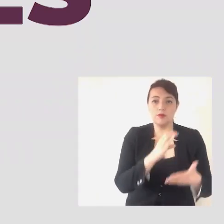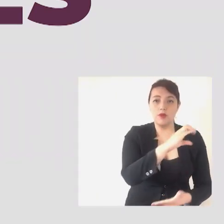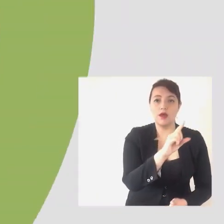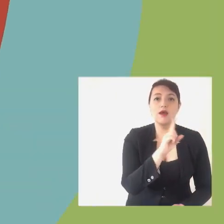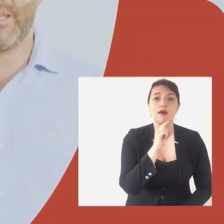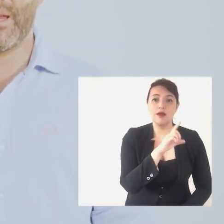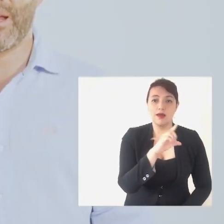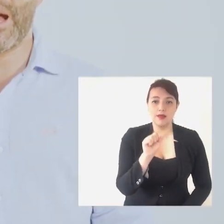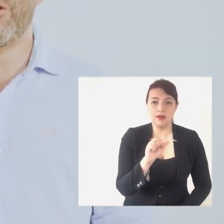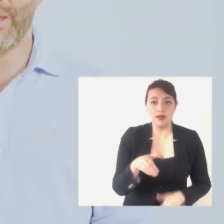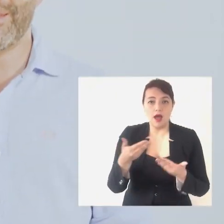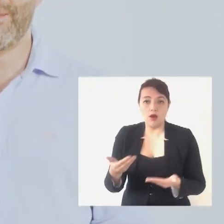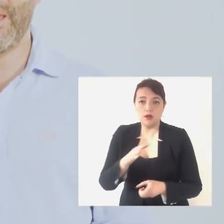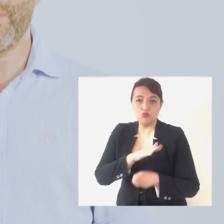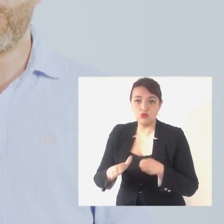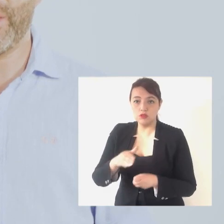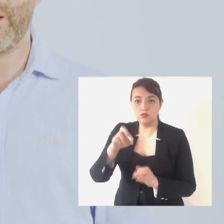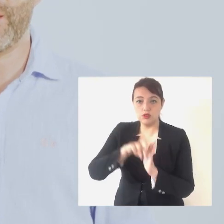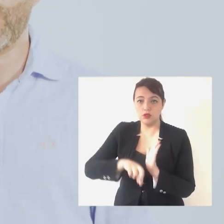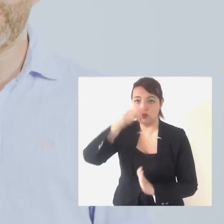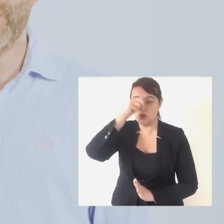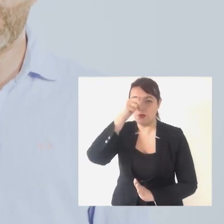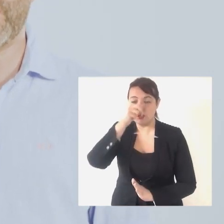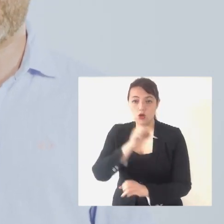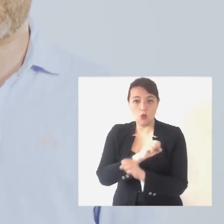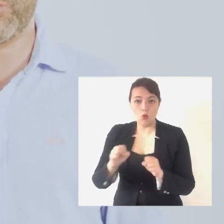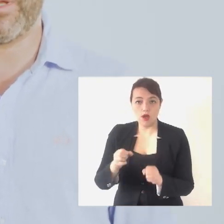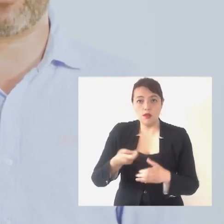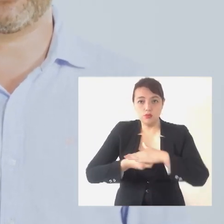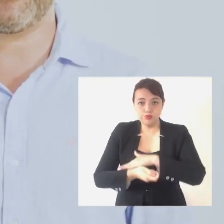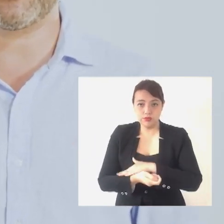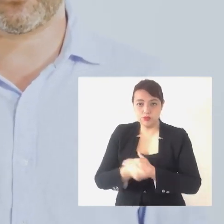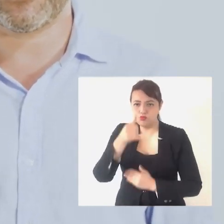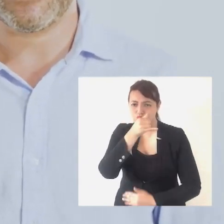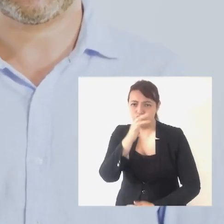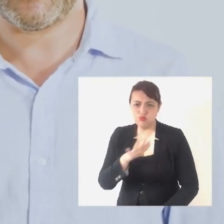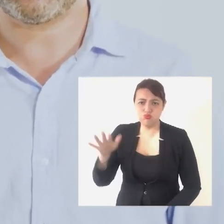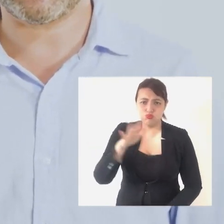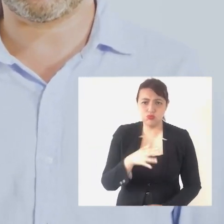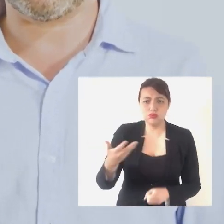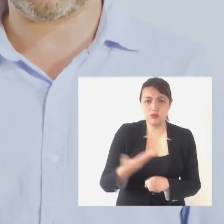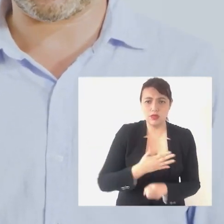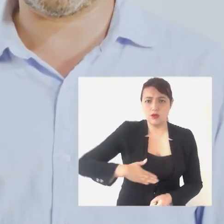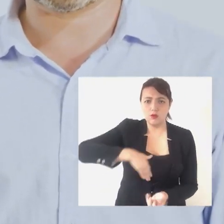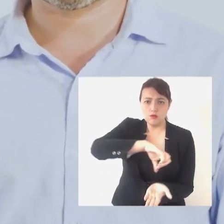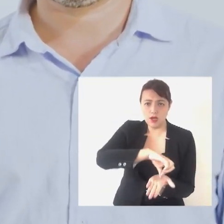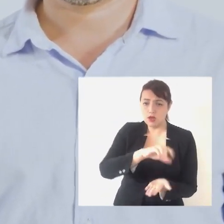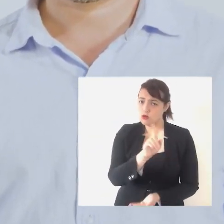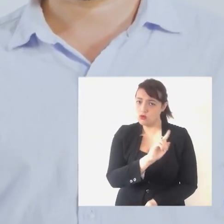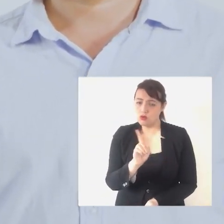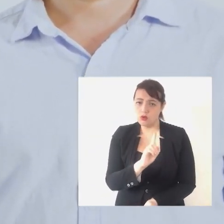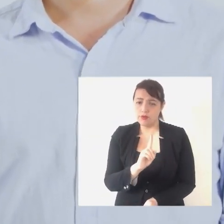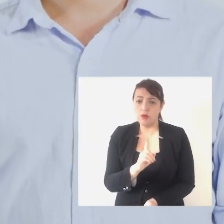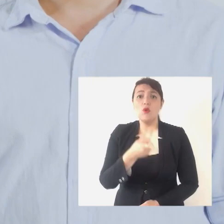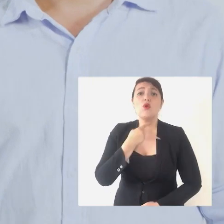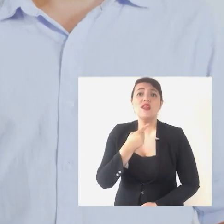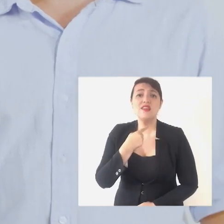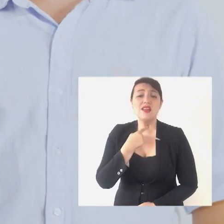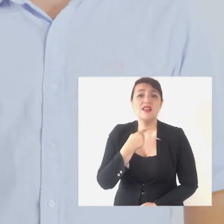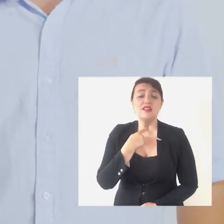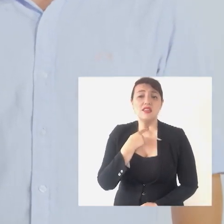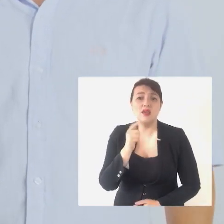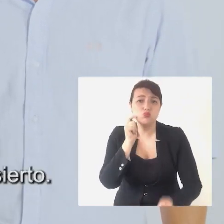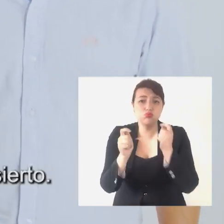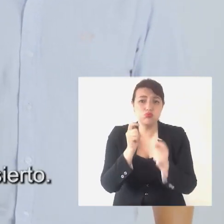Juntos terminamos con Castilla. Ahora tiembla Dominga. No permitamos que la corrupción y la contaminación sigan dañando nuestro país. Los intereses que amenazan la vida